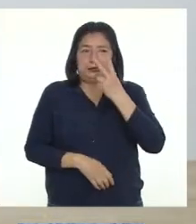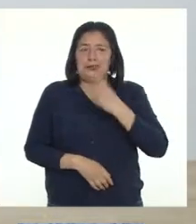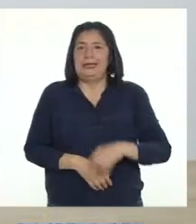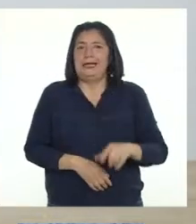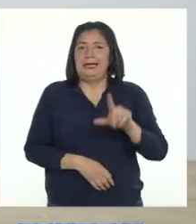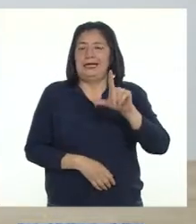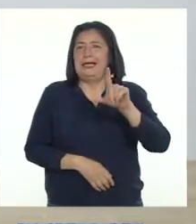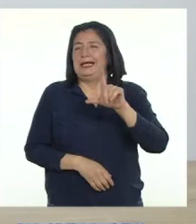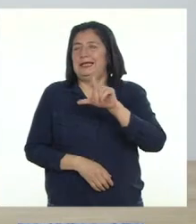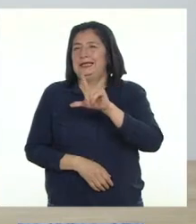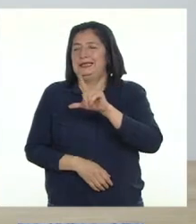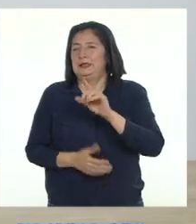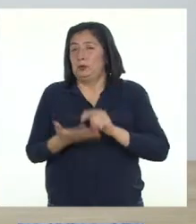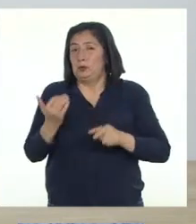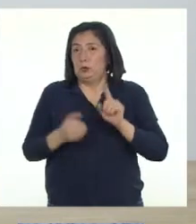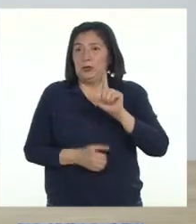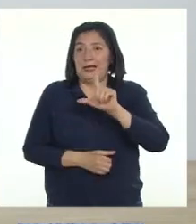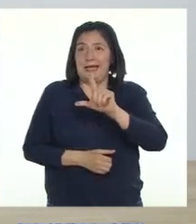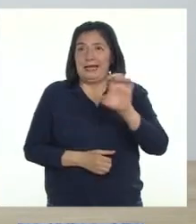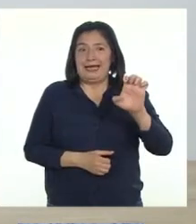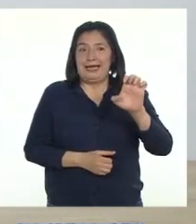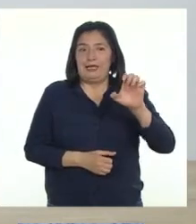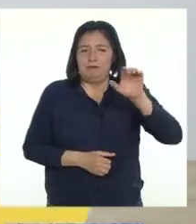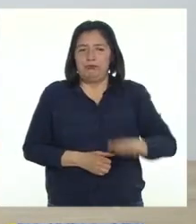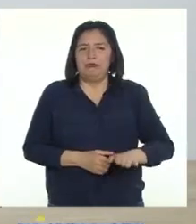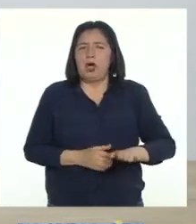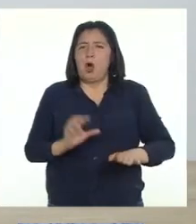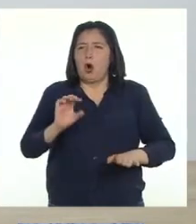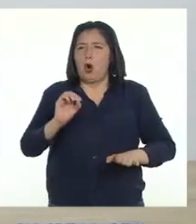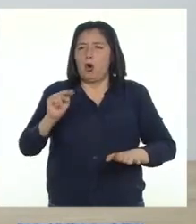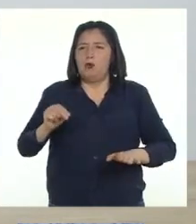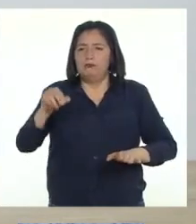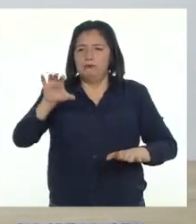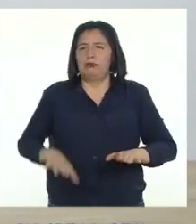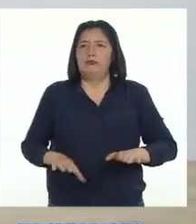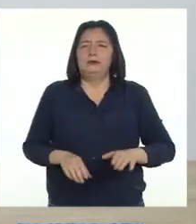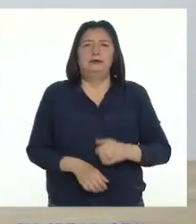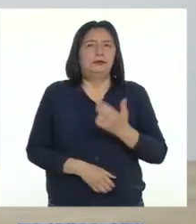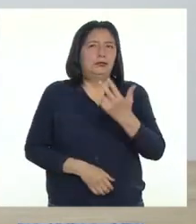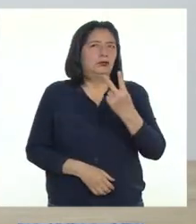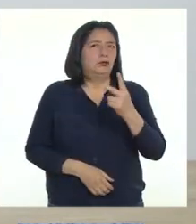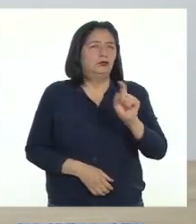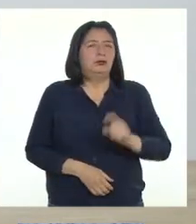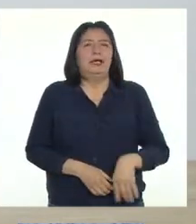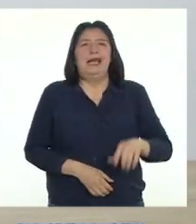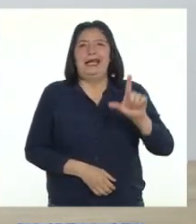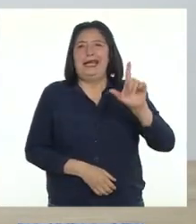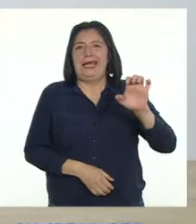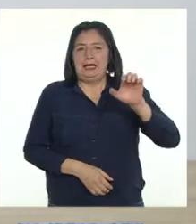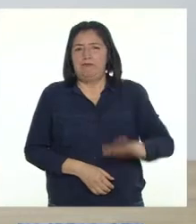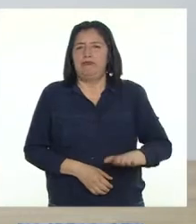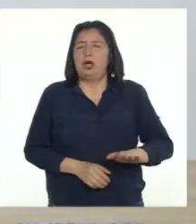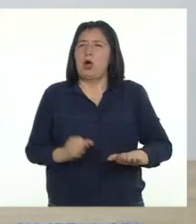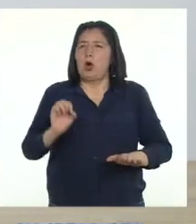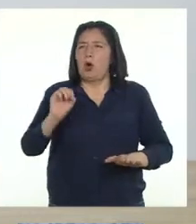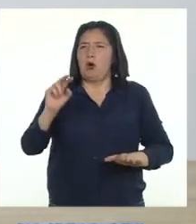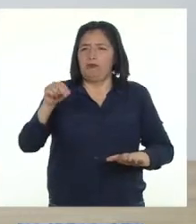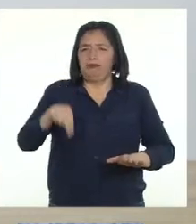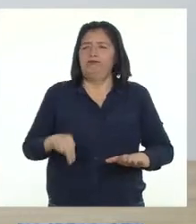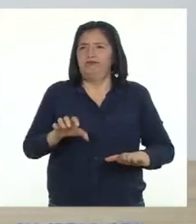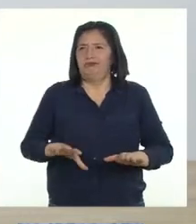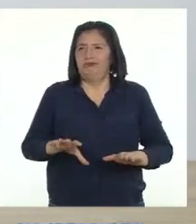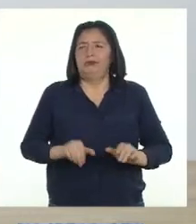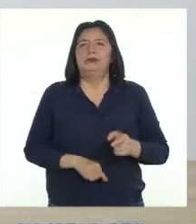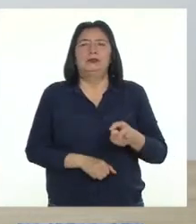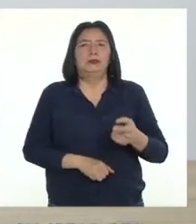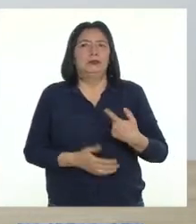2 pisadas. 3, 2, 1, va. Le, un. 3, 2, 1, va. Le, un. Y ahora